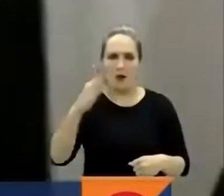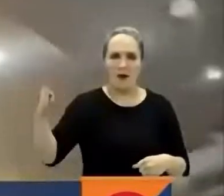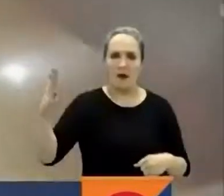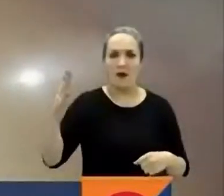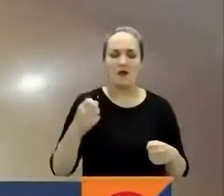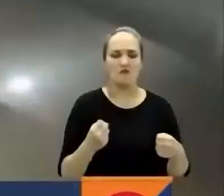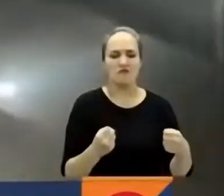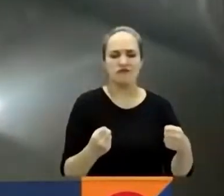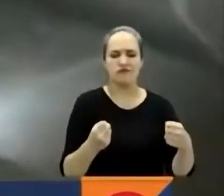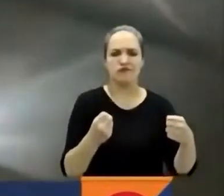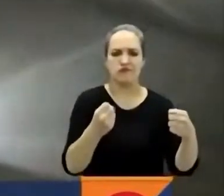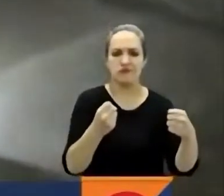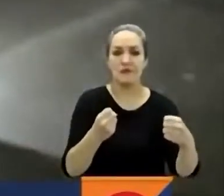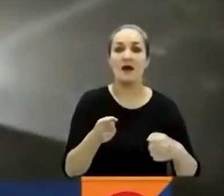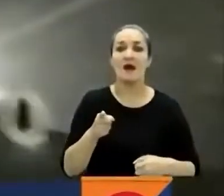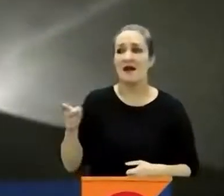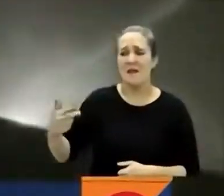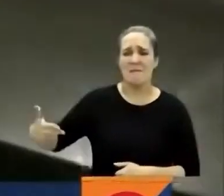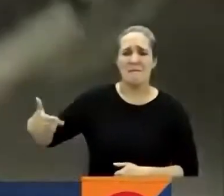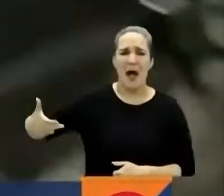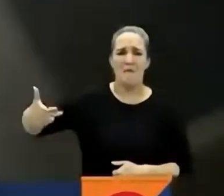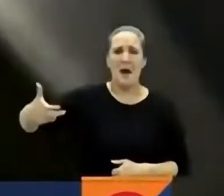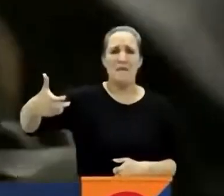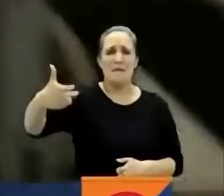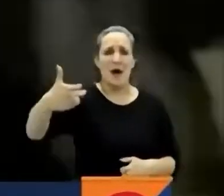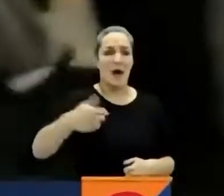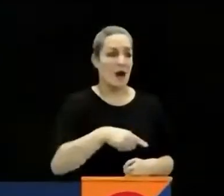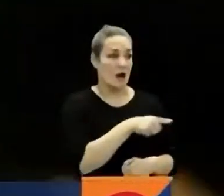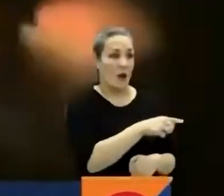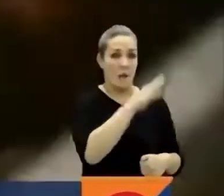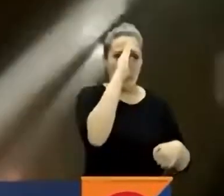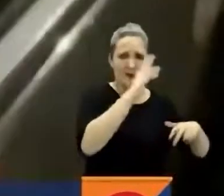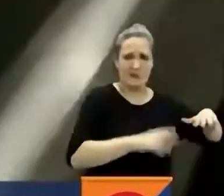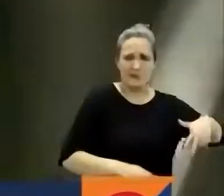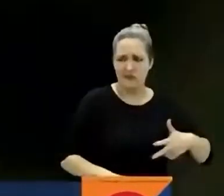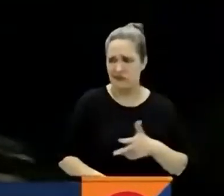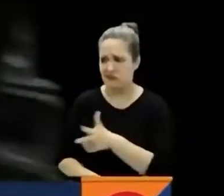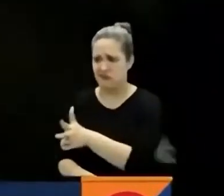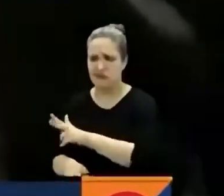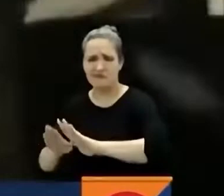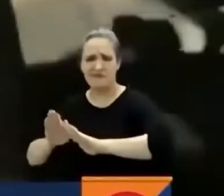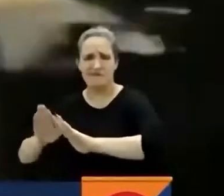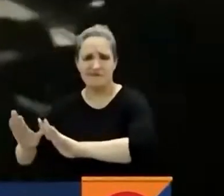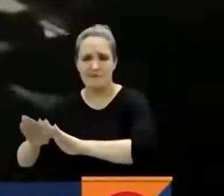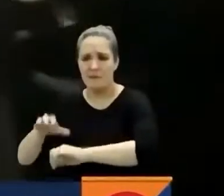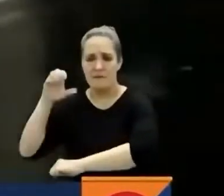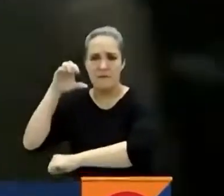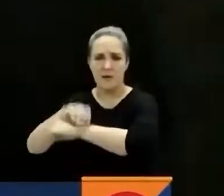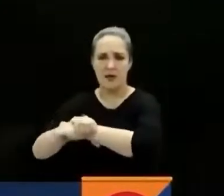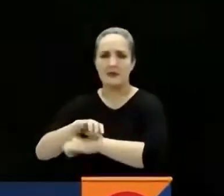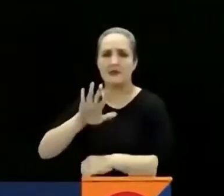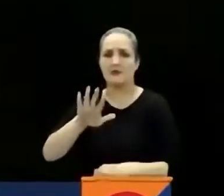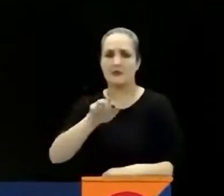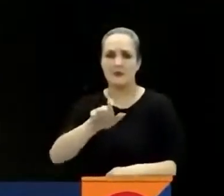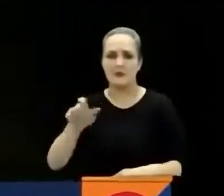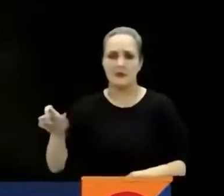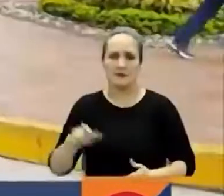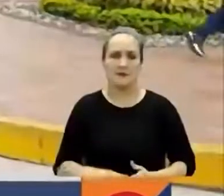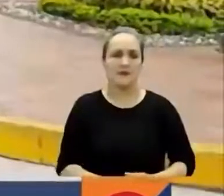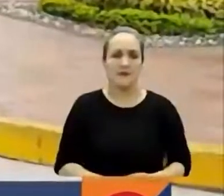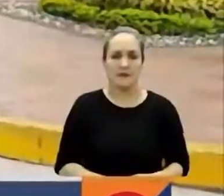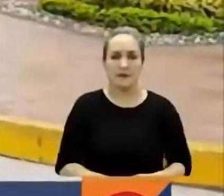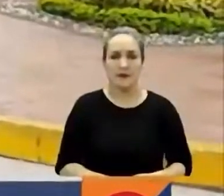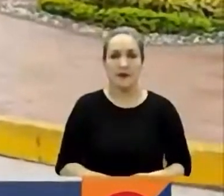de Barranquilla, la rápida reacción de un patrullero permitió que se frustrara este hecho y la captura de 5 personas.